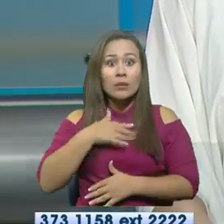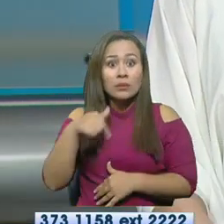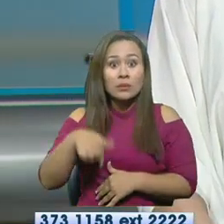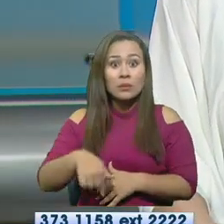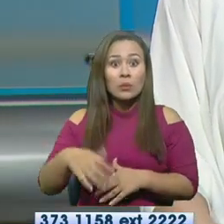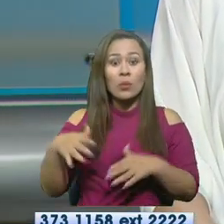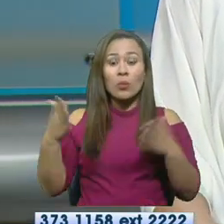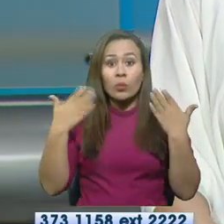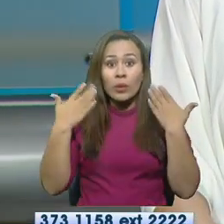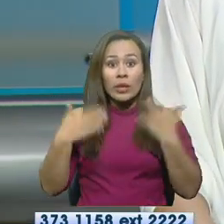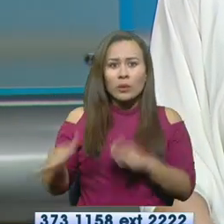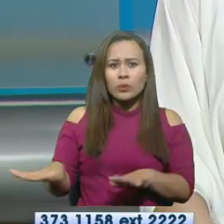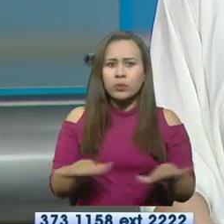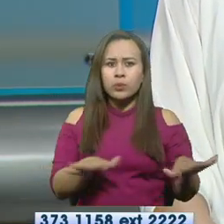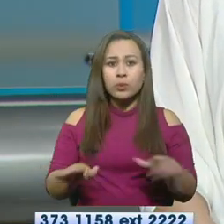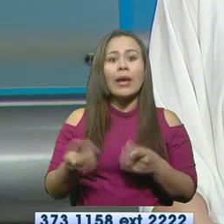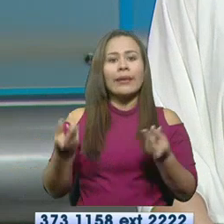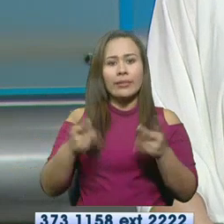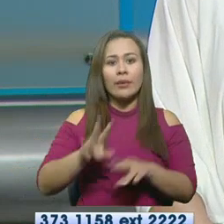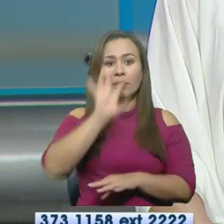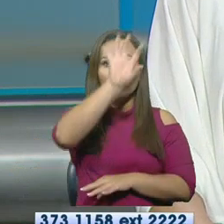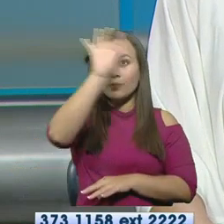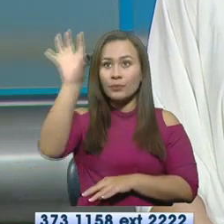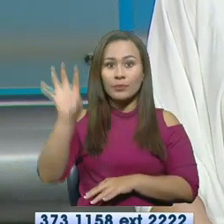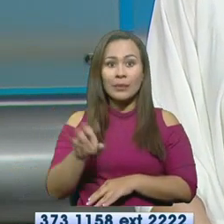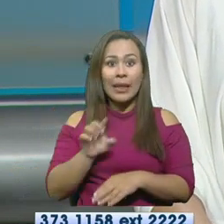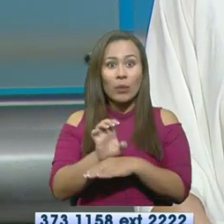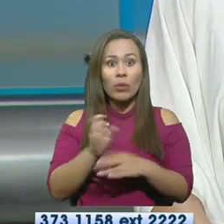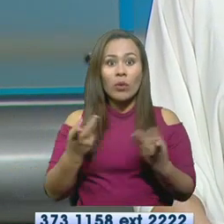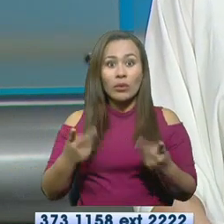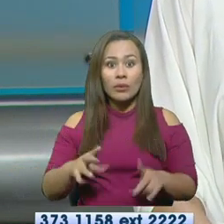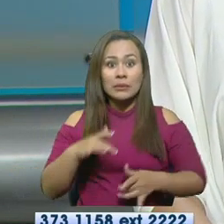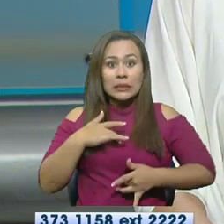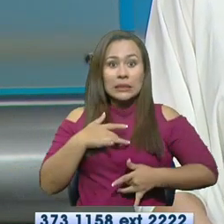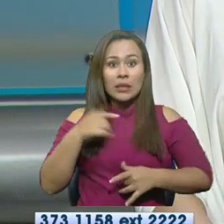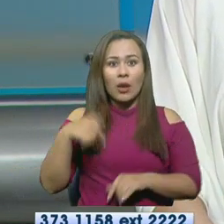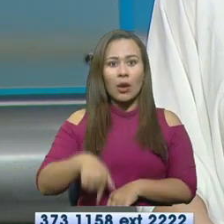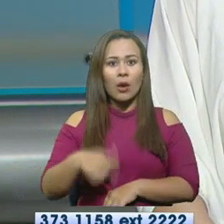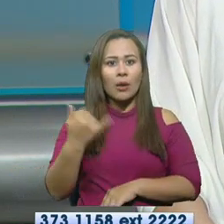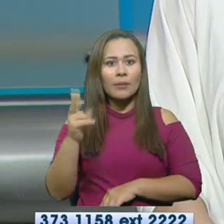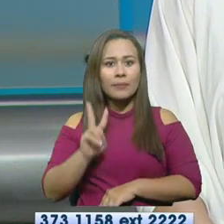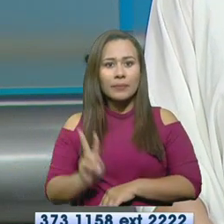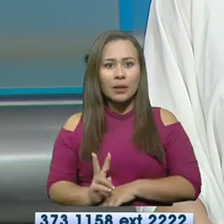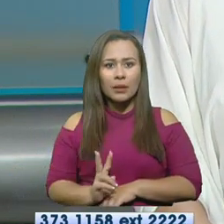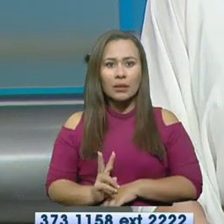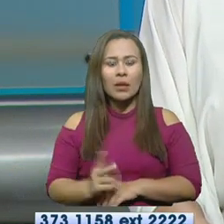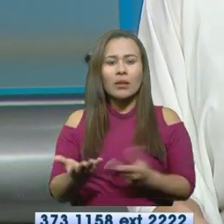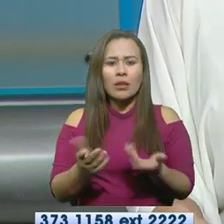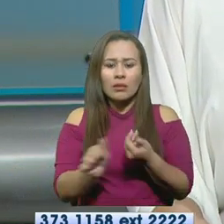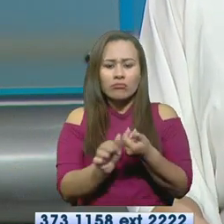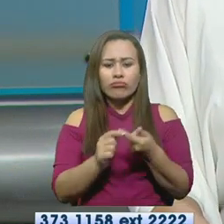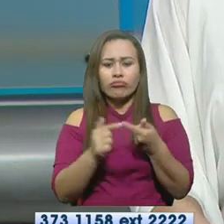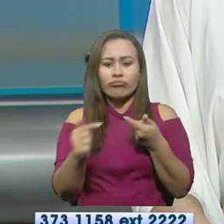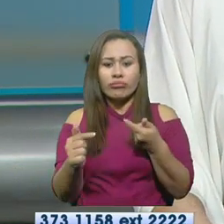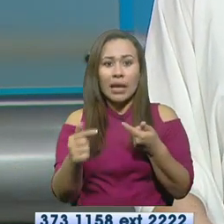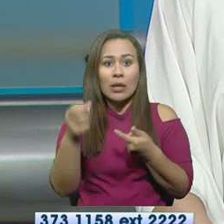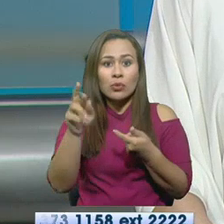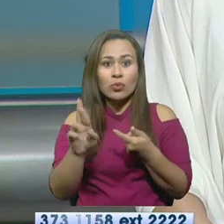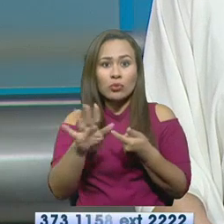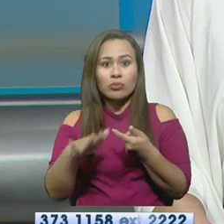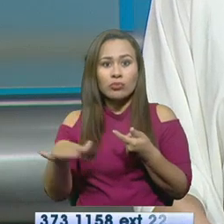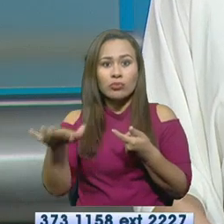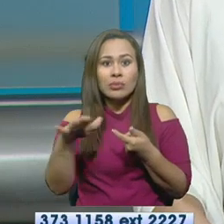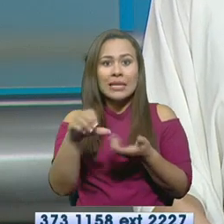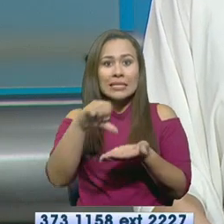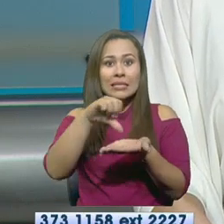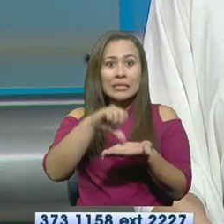varias provincias del Ecuador este viernes. Según el Instituto Geofísico, el epicentro se localizó a unos 20 kilómetros al suroccidente del centro